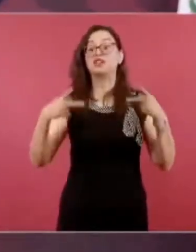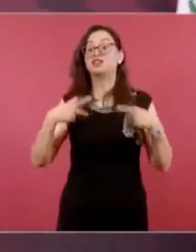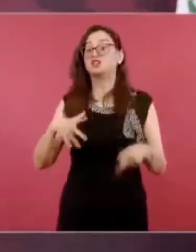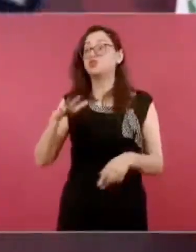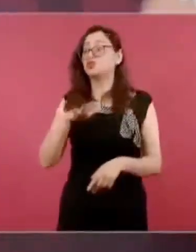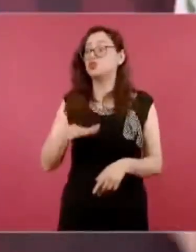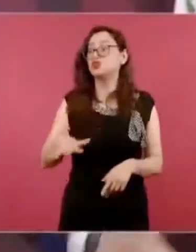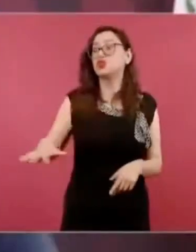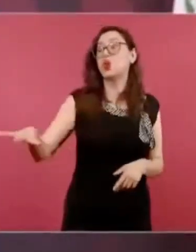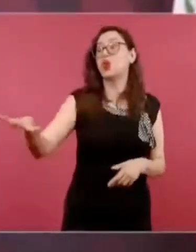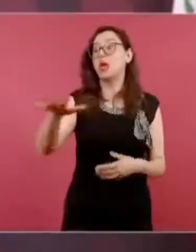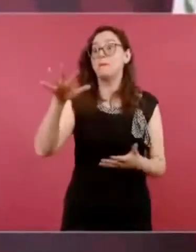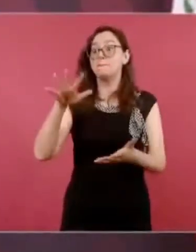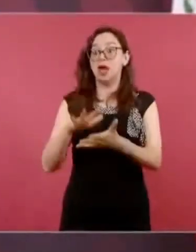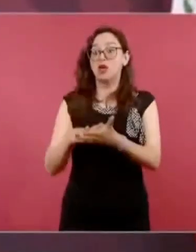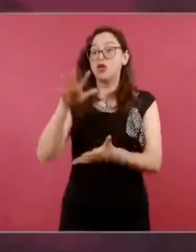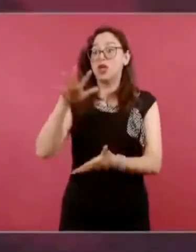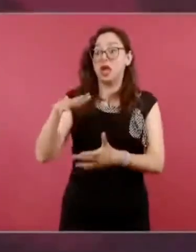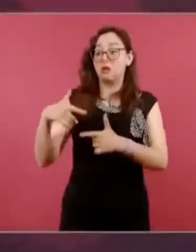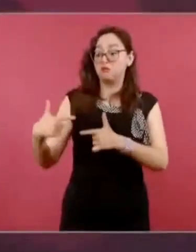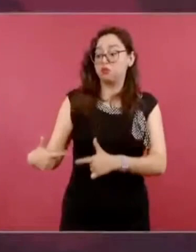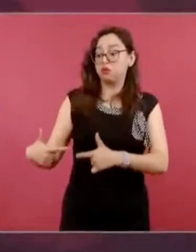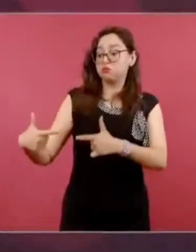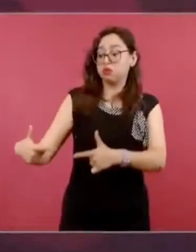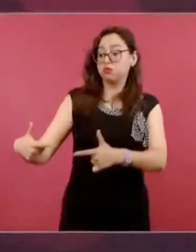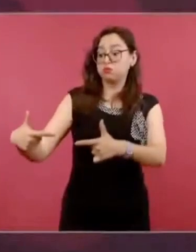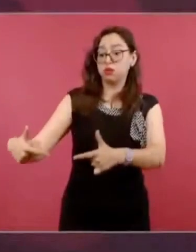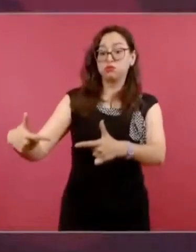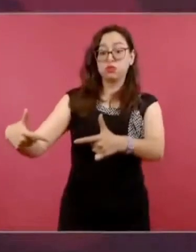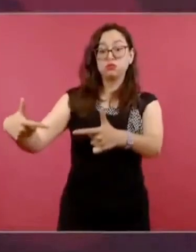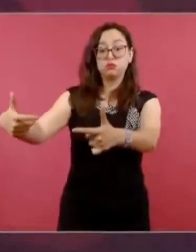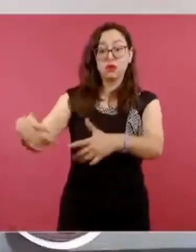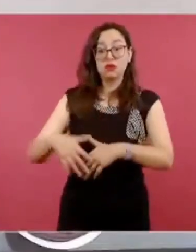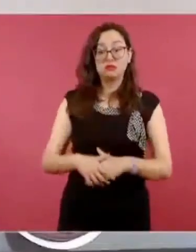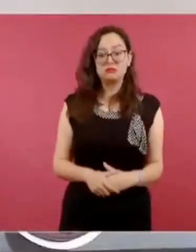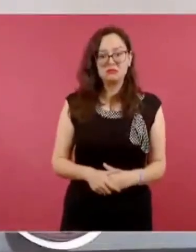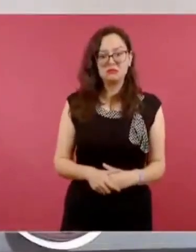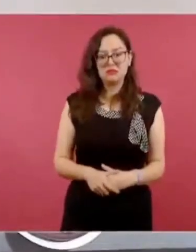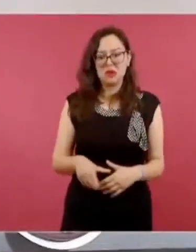Porque también eso, se puede gobernar desde la calle,